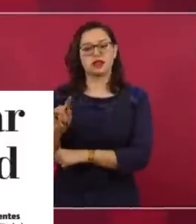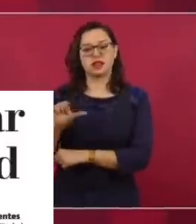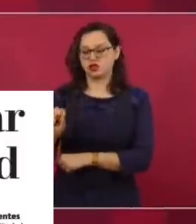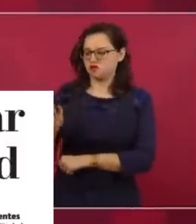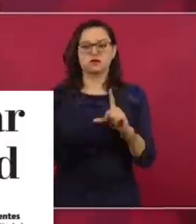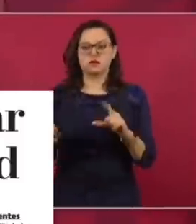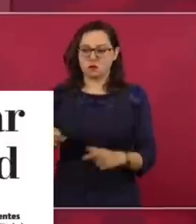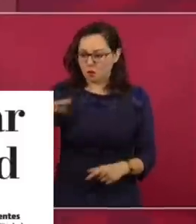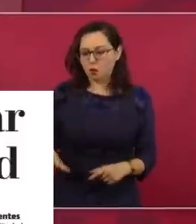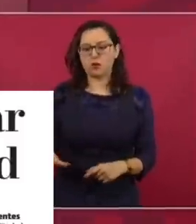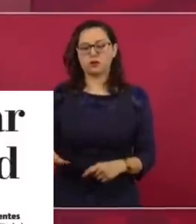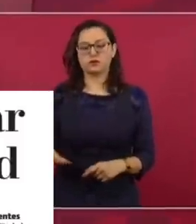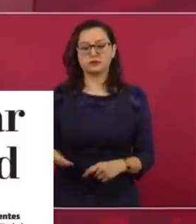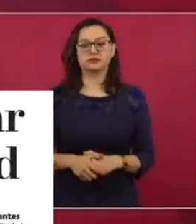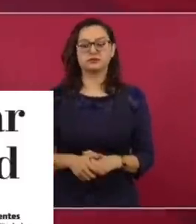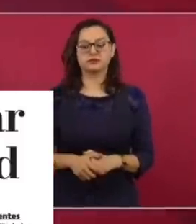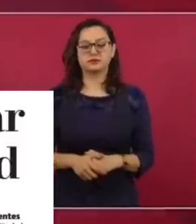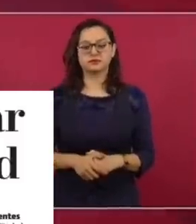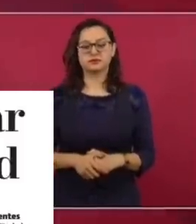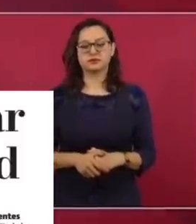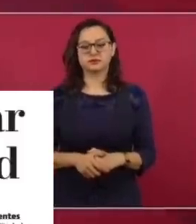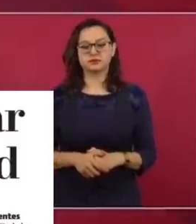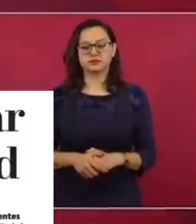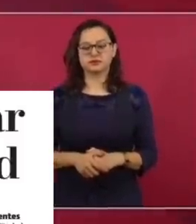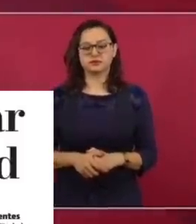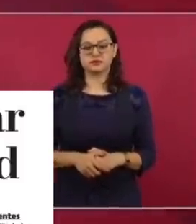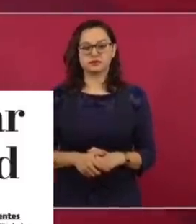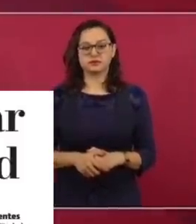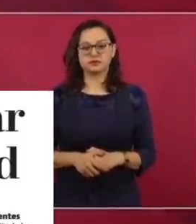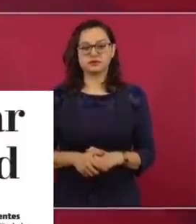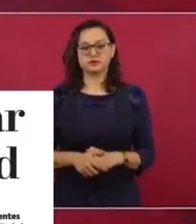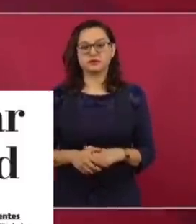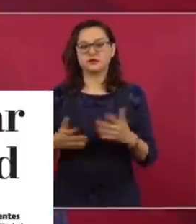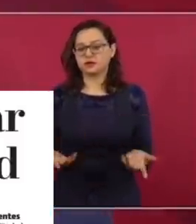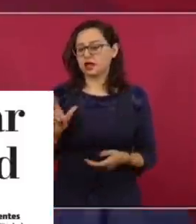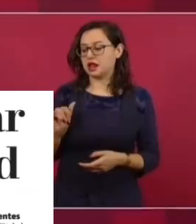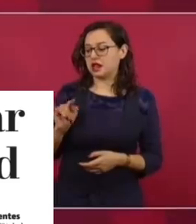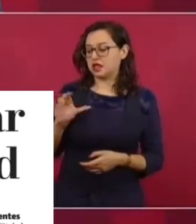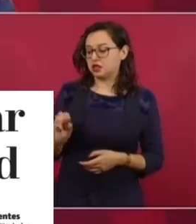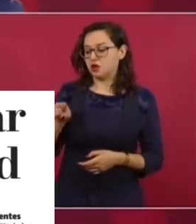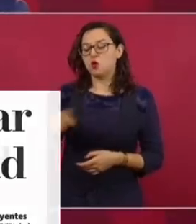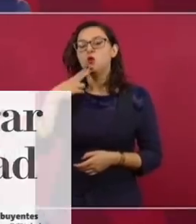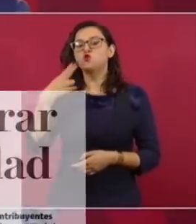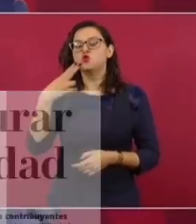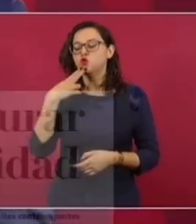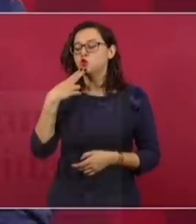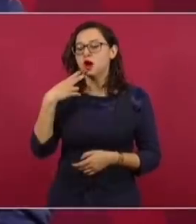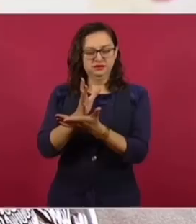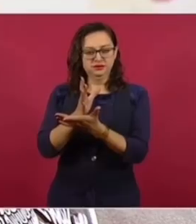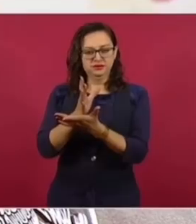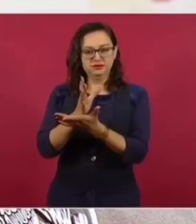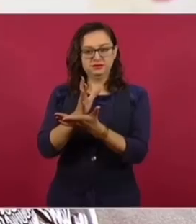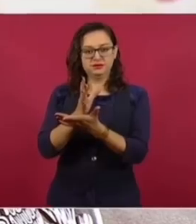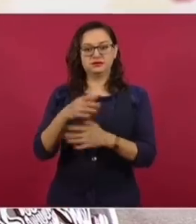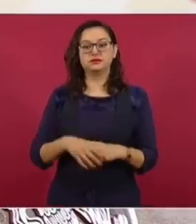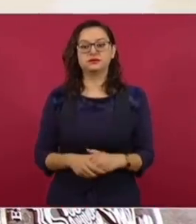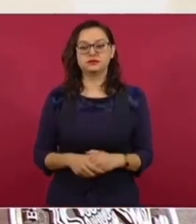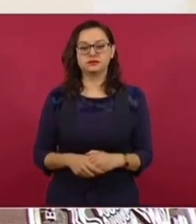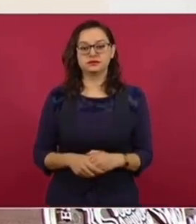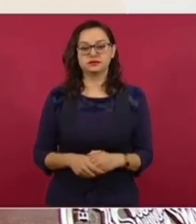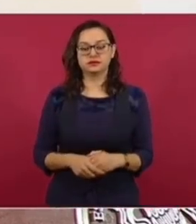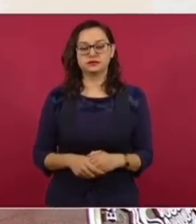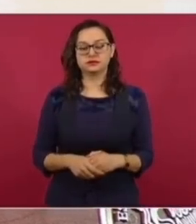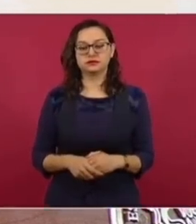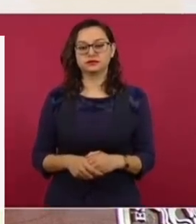analicemos el litio decir claro y que solo se utilice para beneficio del desarrollo nacional entonces